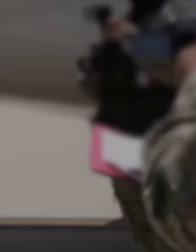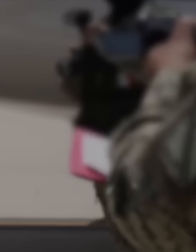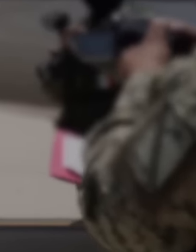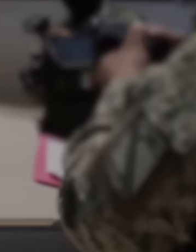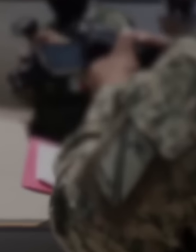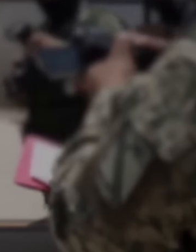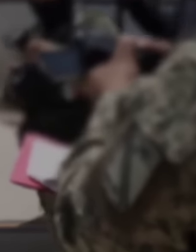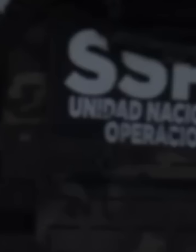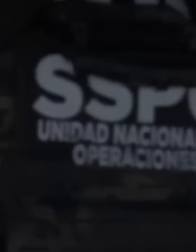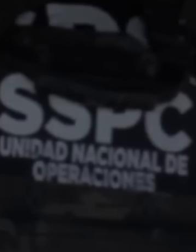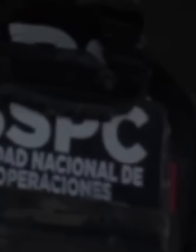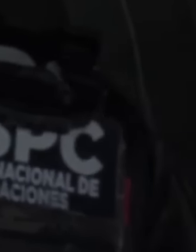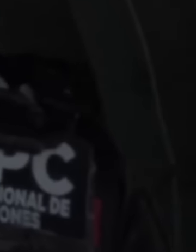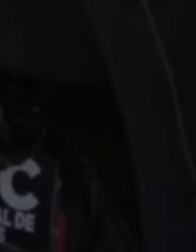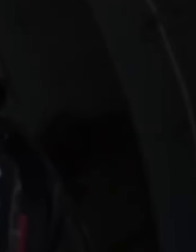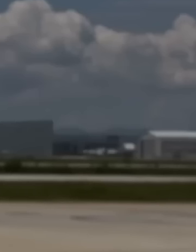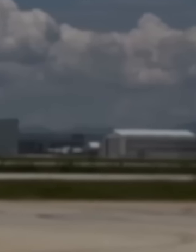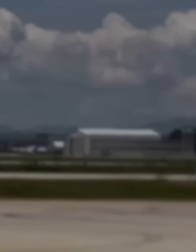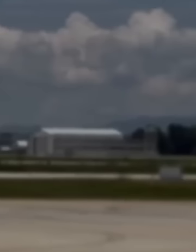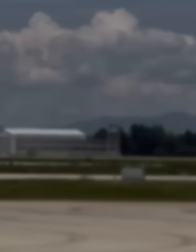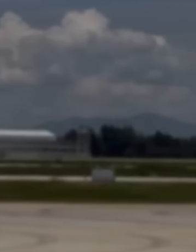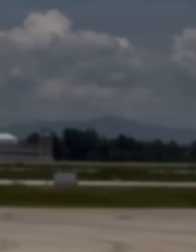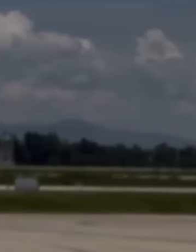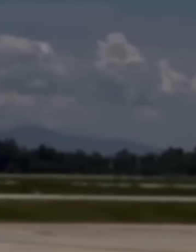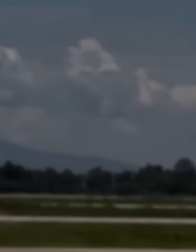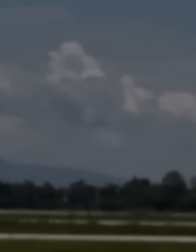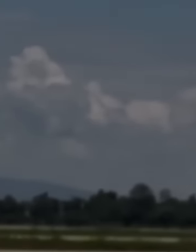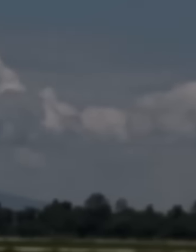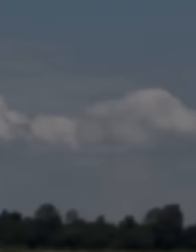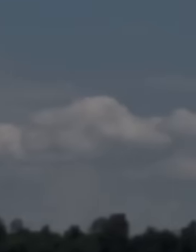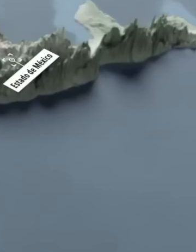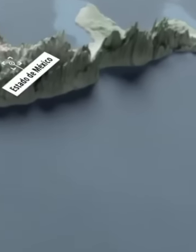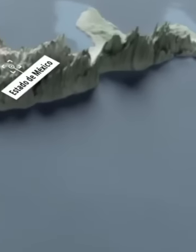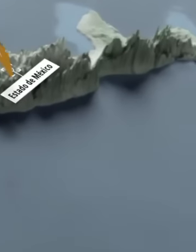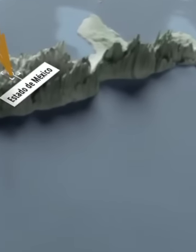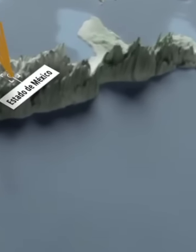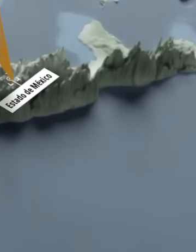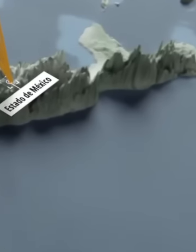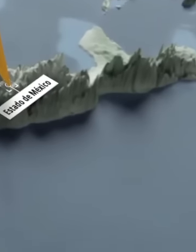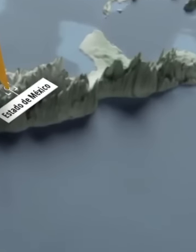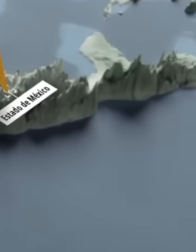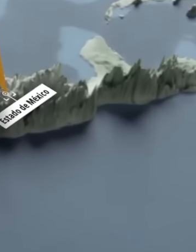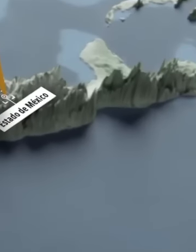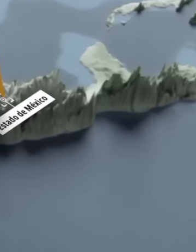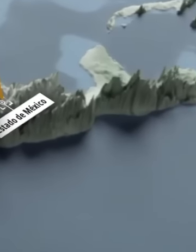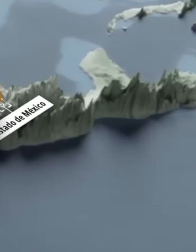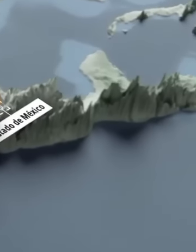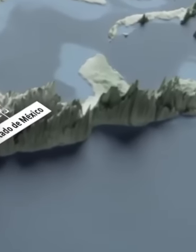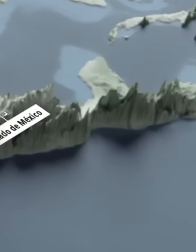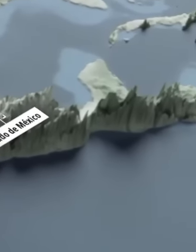más de un año, Harfuch ha atrapado a más delincuentes de alta peligrosidad y operadores financieros que el